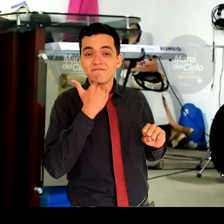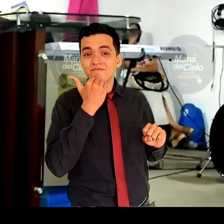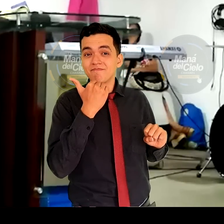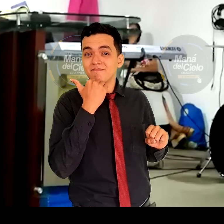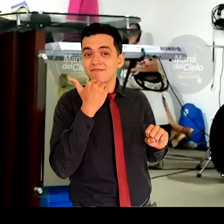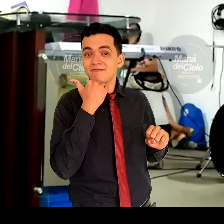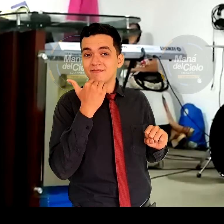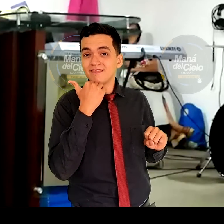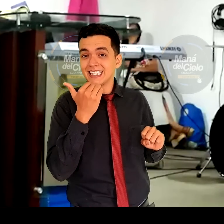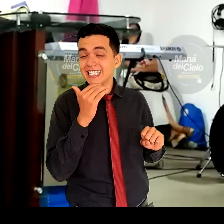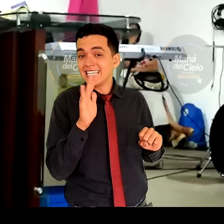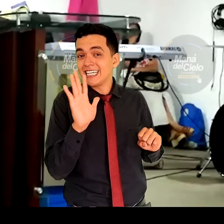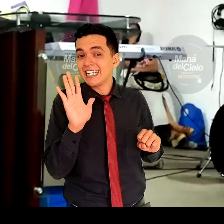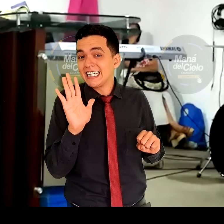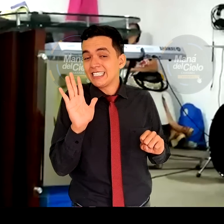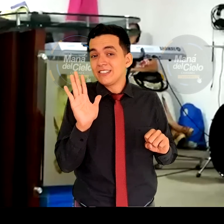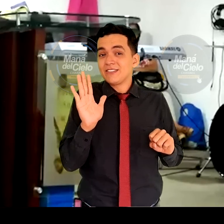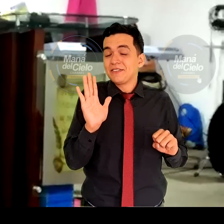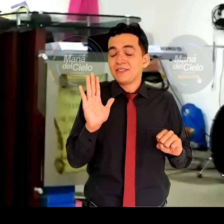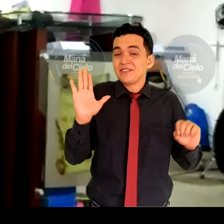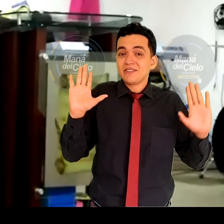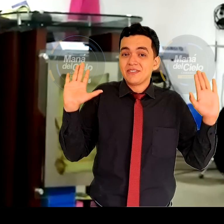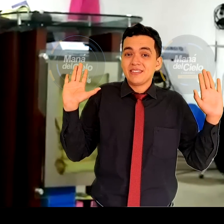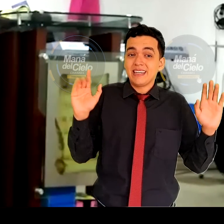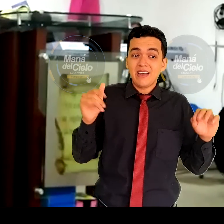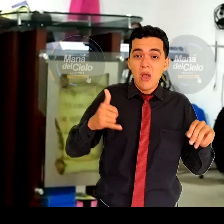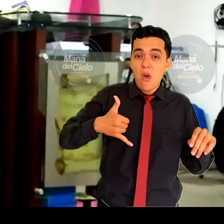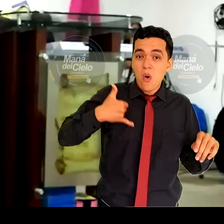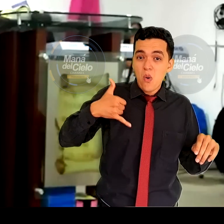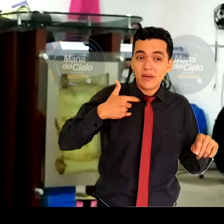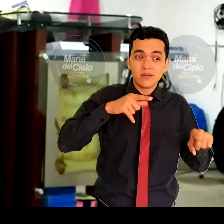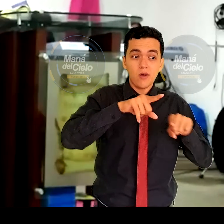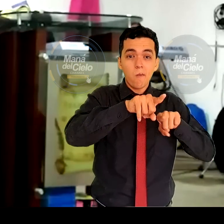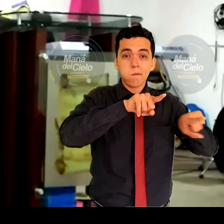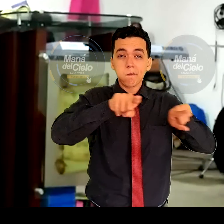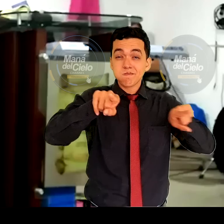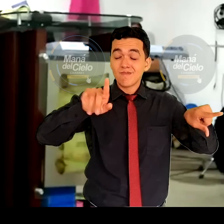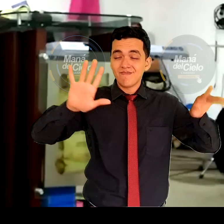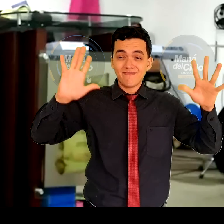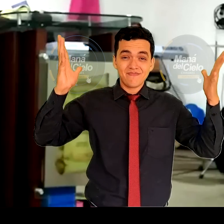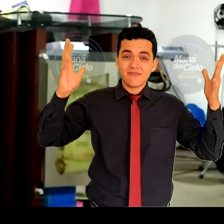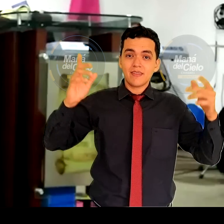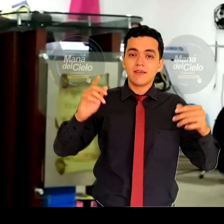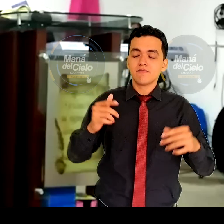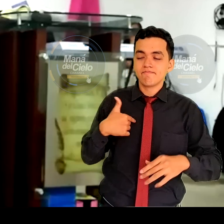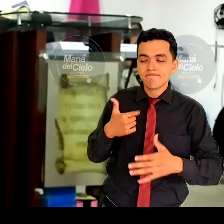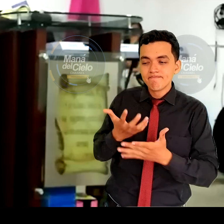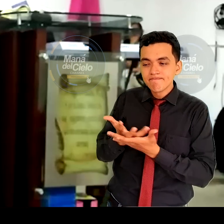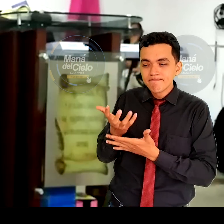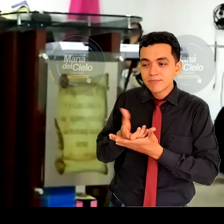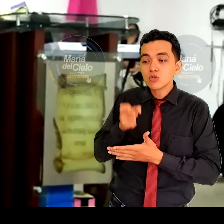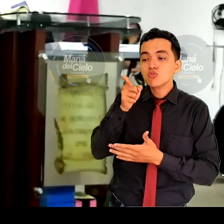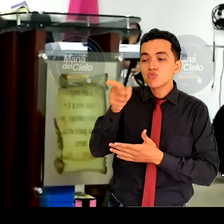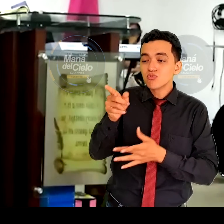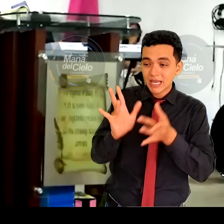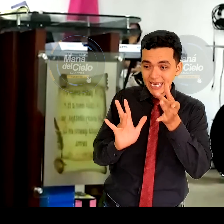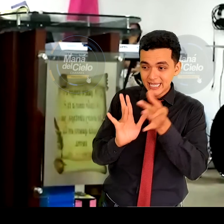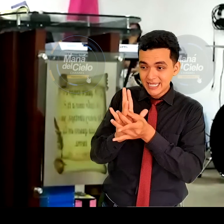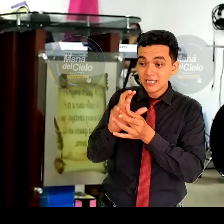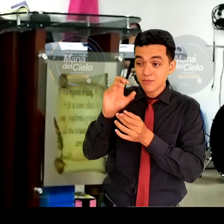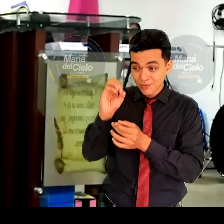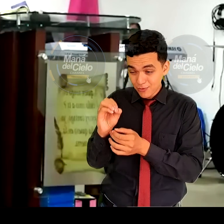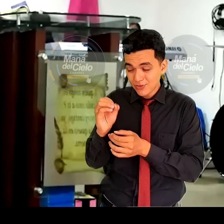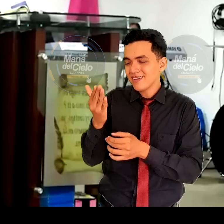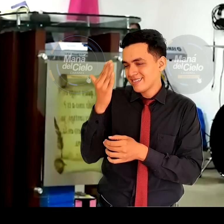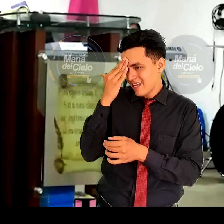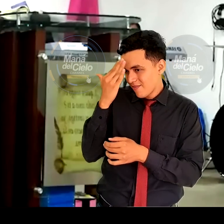muchacho que está desubicado, estoy asustada, no sé qué me pasa. ¿Qué hago? Le dije, listo, únete con tu esposo, de igual que se unieron un día para